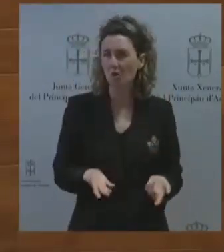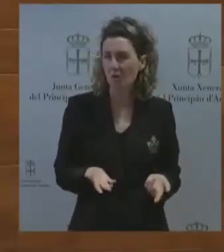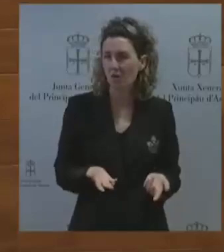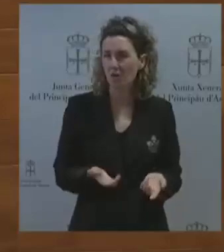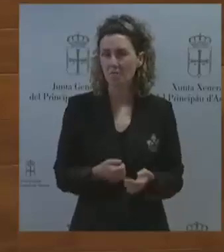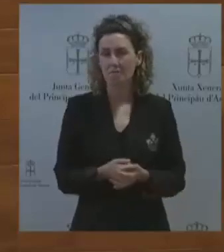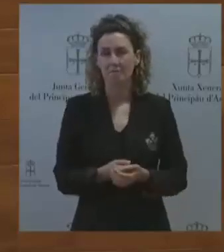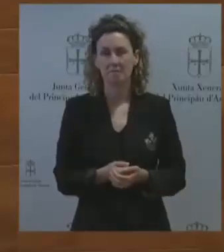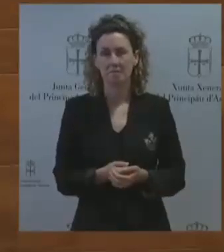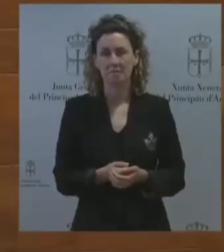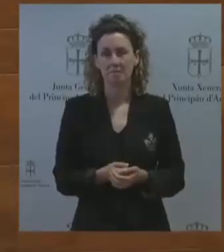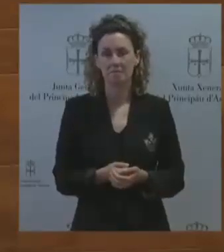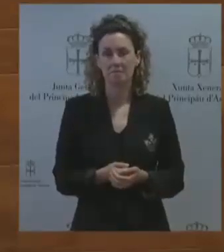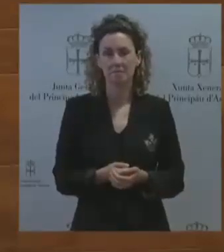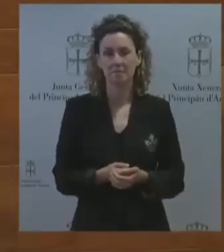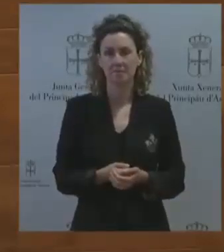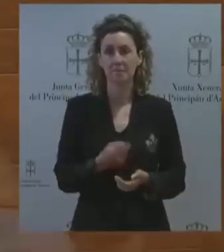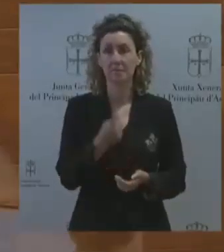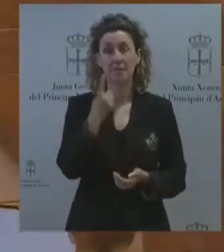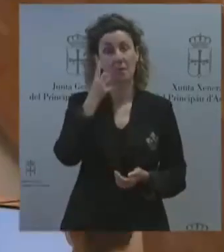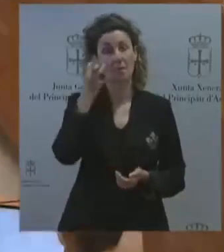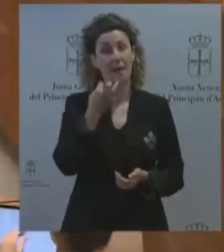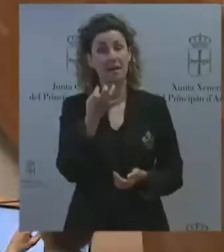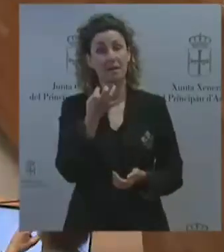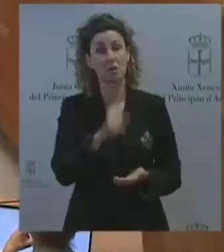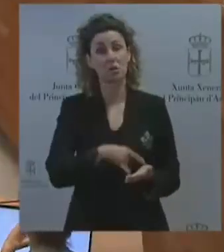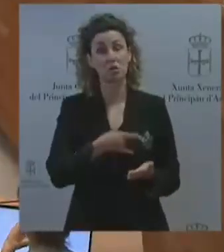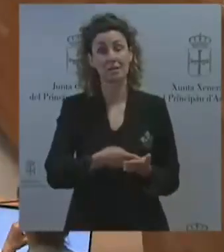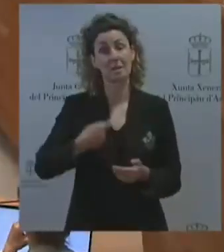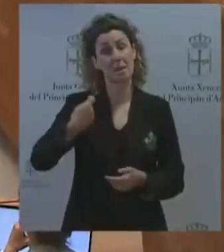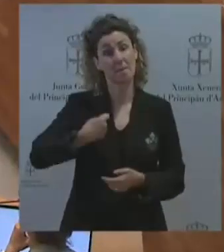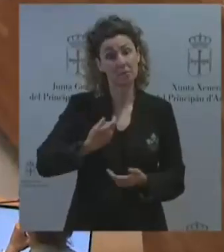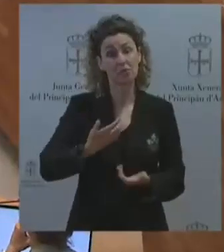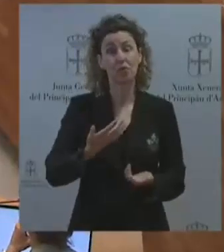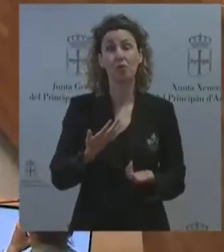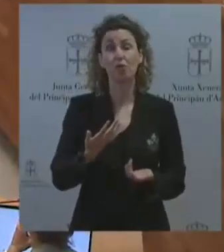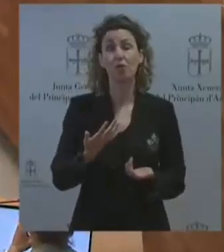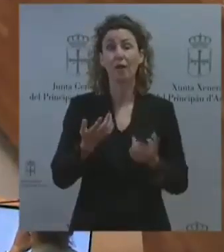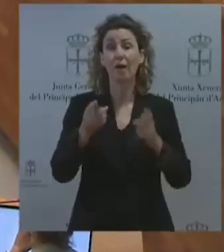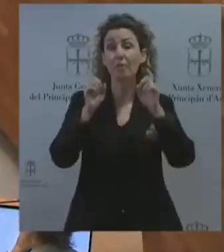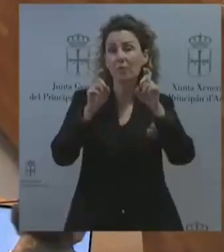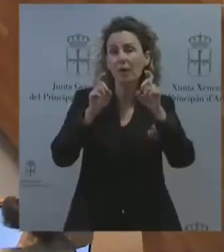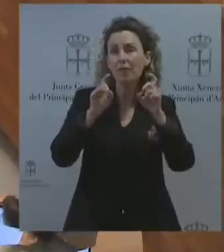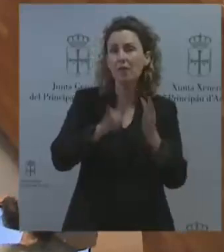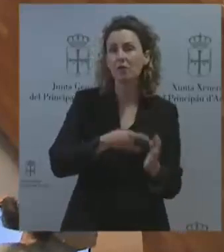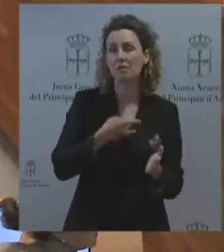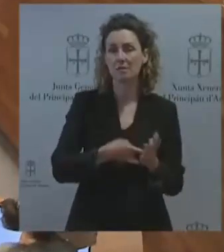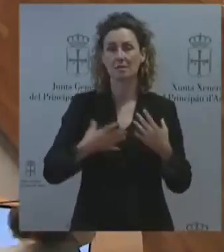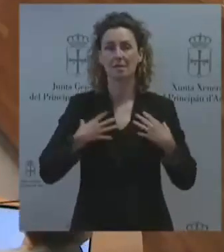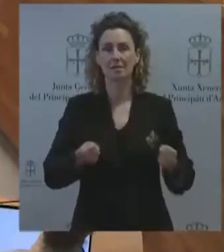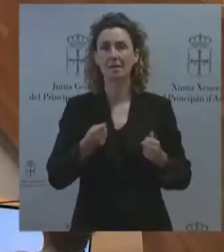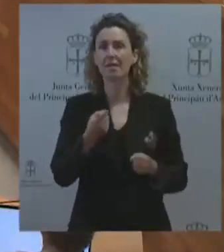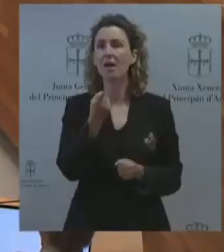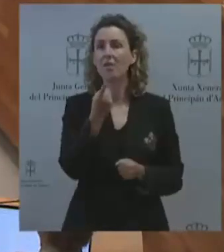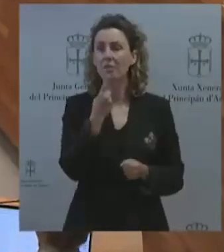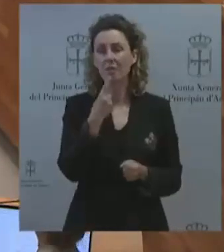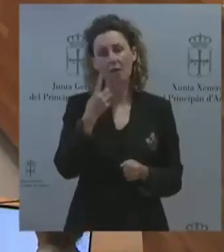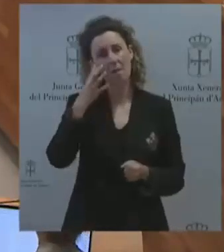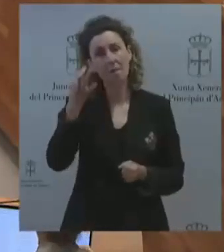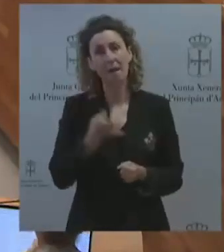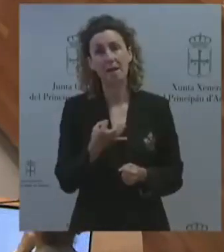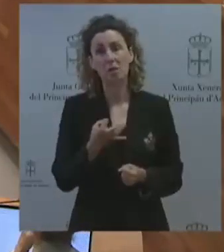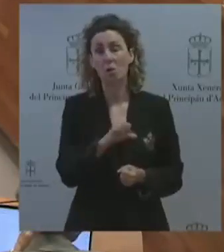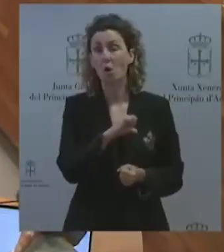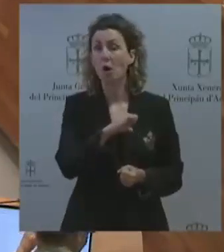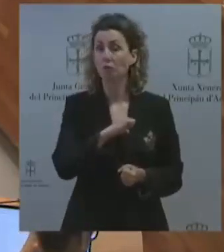el sistema de pensiones, el sistema de educación, el sistema de sanidad? ¿Por qué no está en riesgo el sistema autonómico? ¿Por qué no está en riesgo el sistema